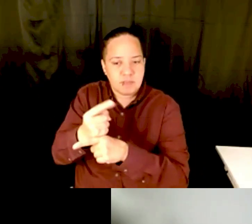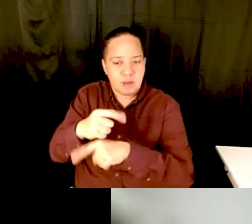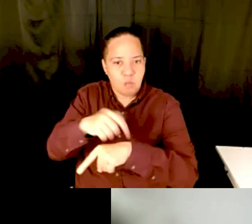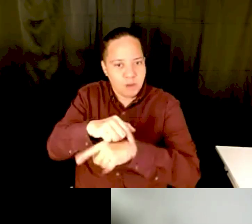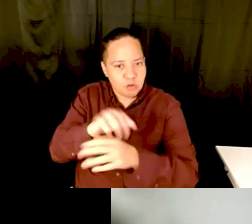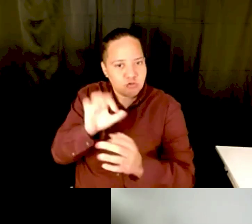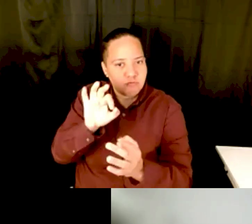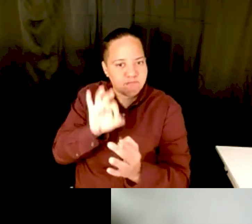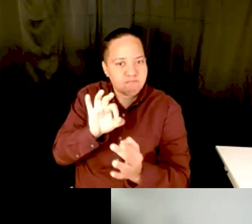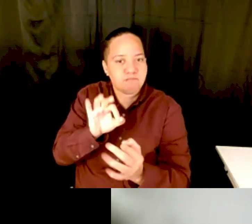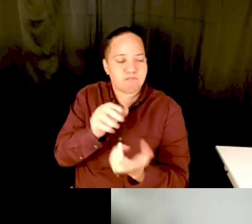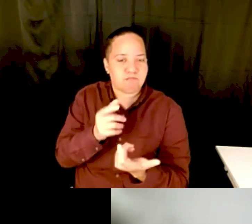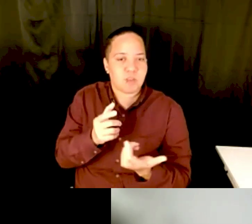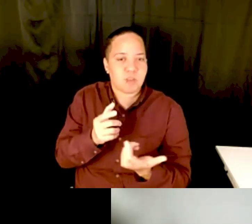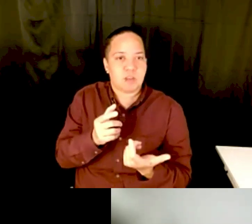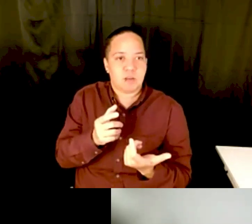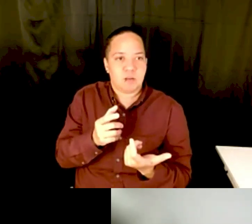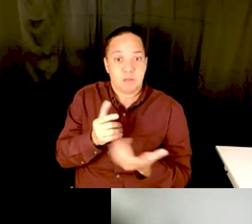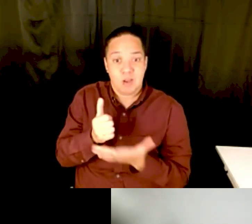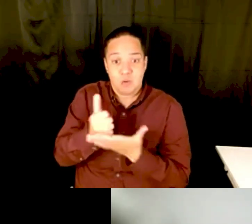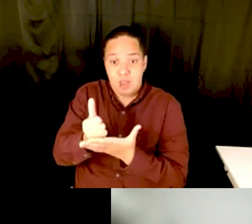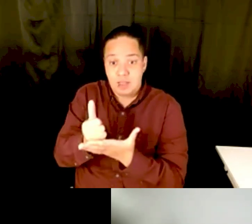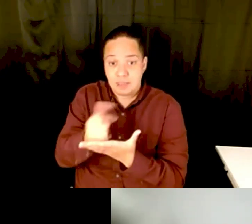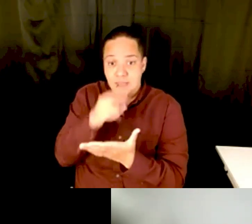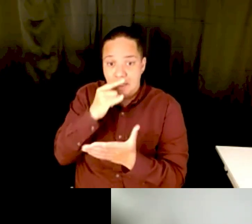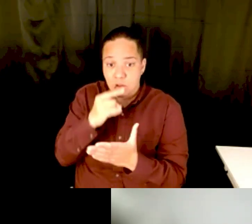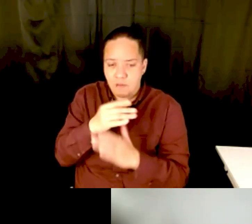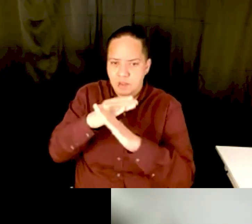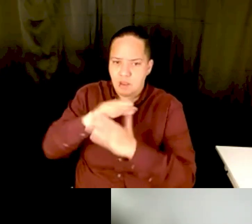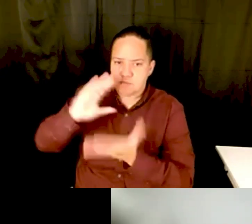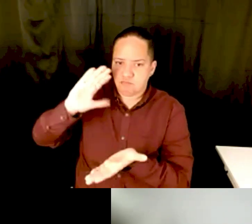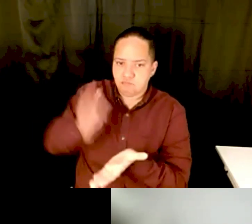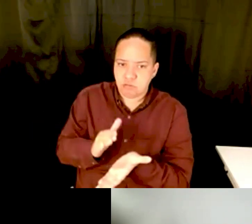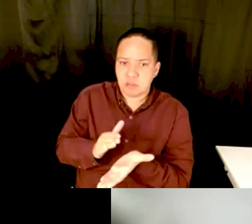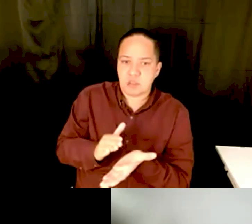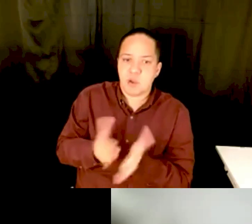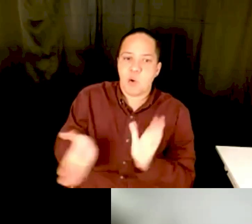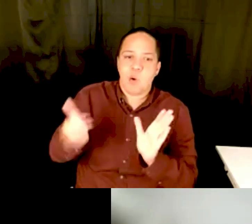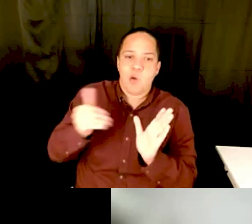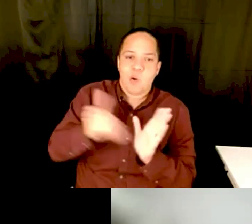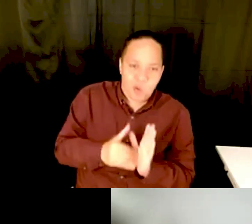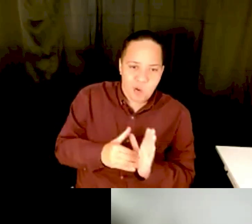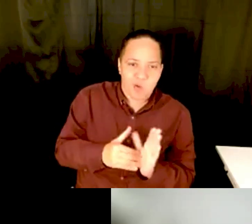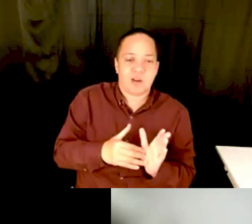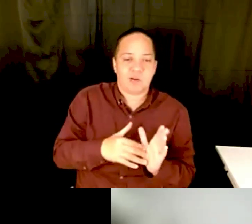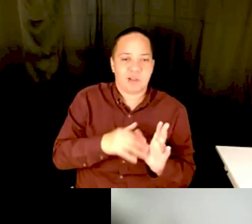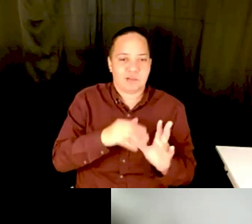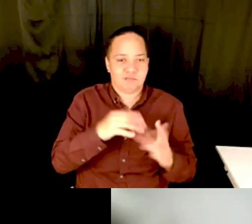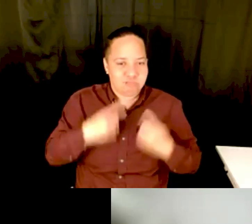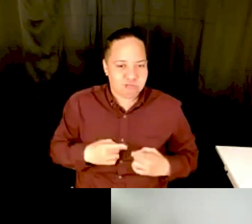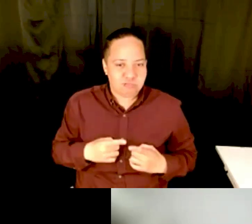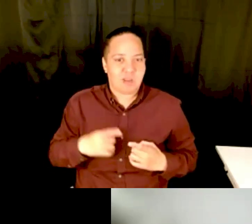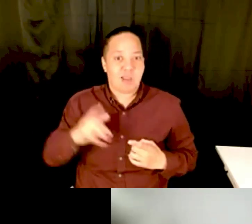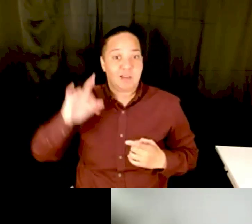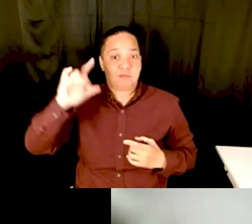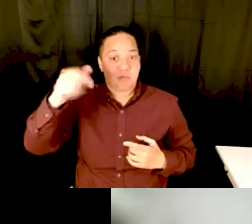adecuado, va a ayudar que ese niño evitar o reducir la capacidad de recaídas en esa depresión mayor en la adolescencia